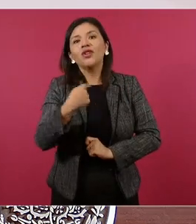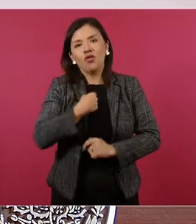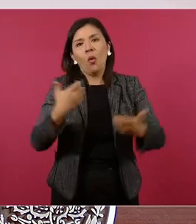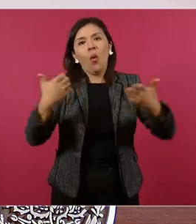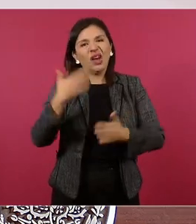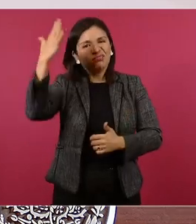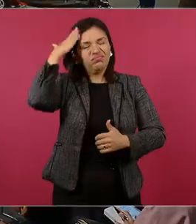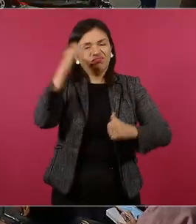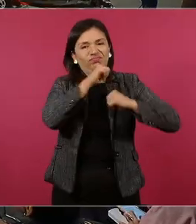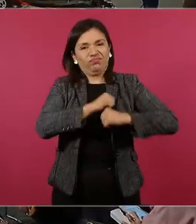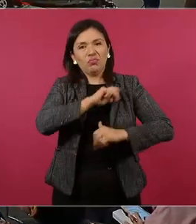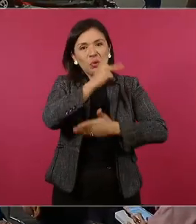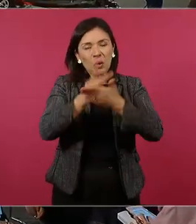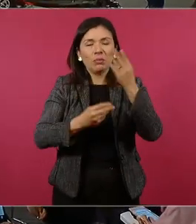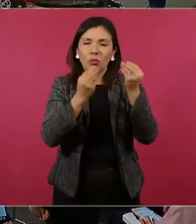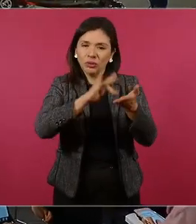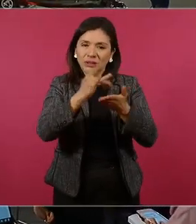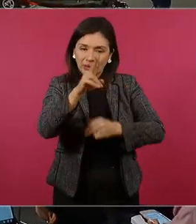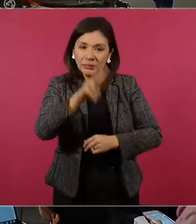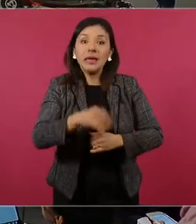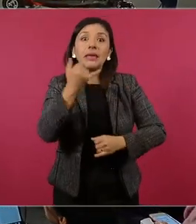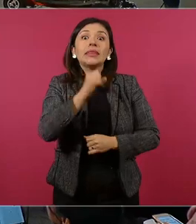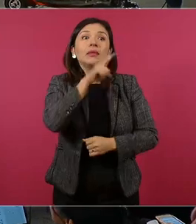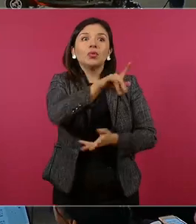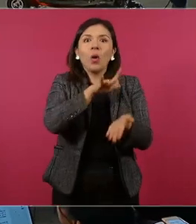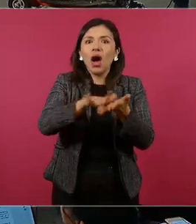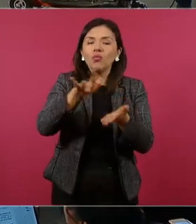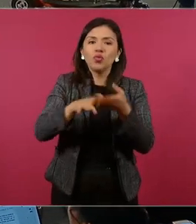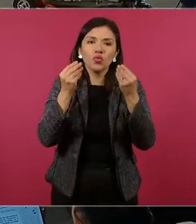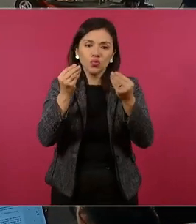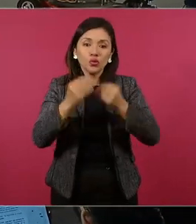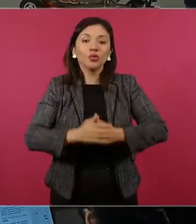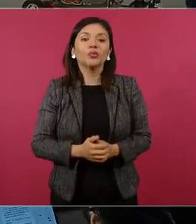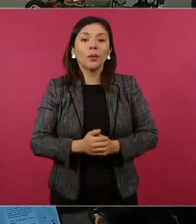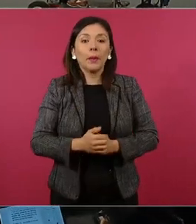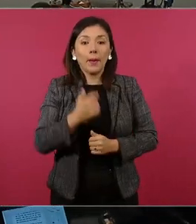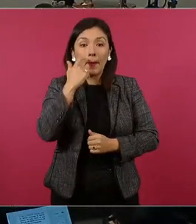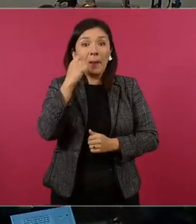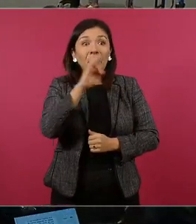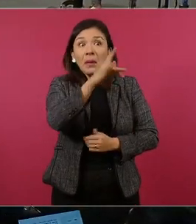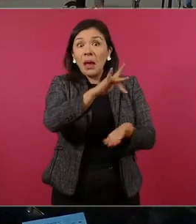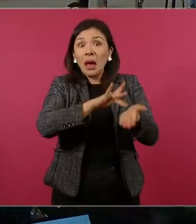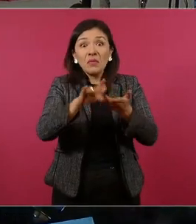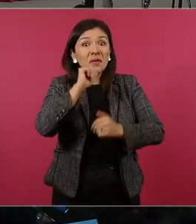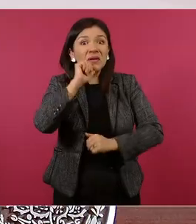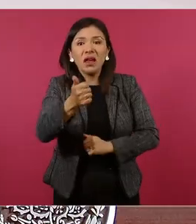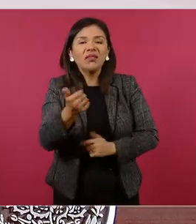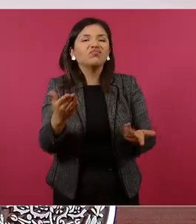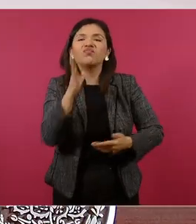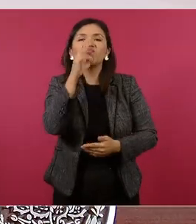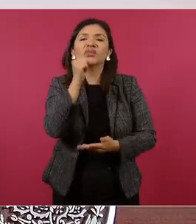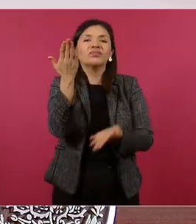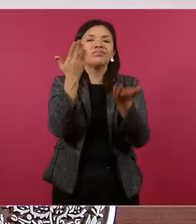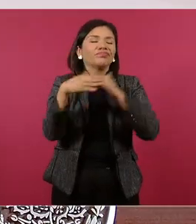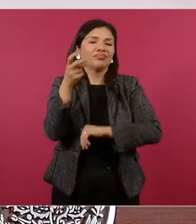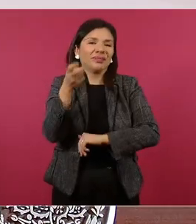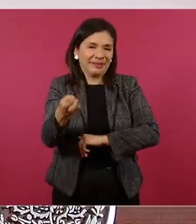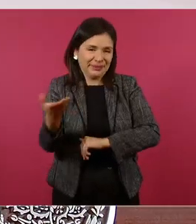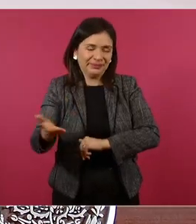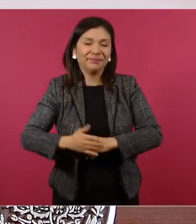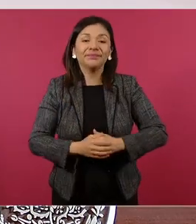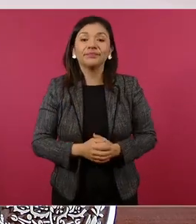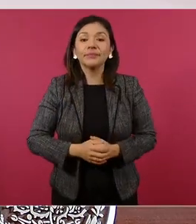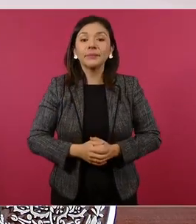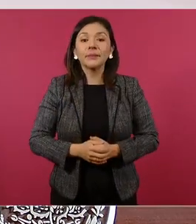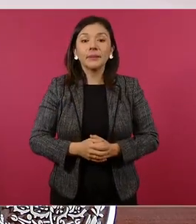dirigir Este programa Le agradezco mucho Sobre todo su apoyo presidente sin ese no hubiéramos podido lograr lo que aquí tenemos